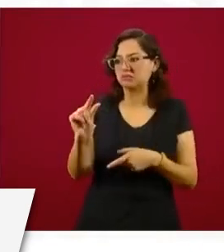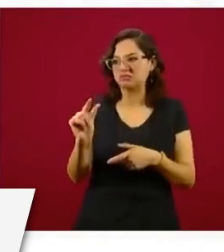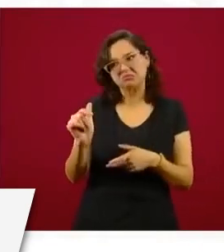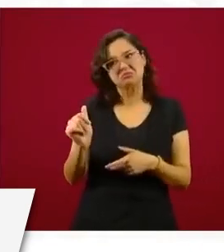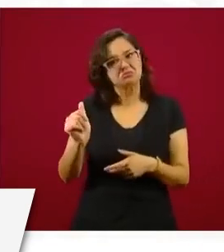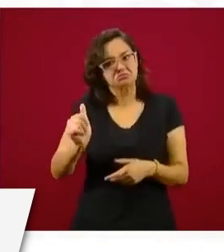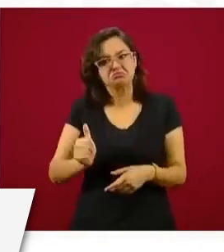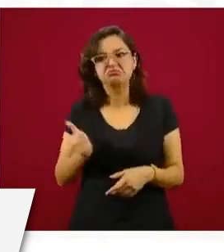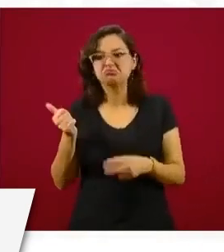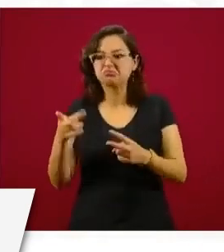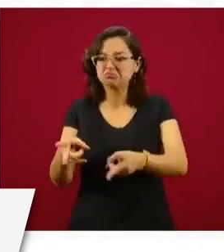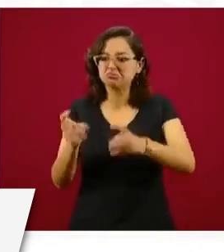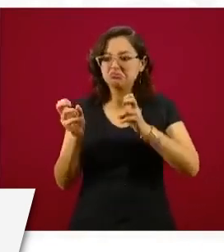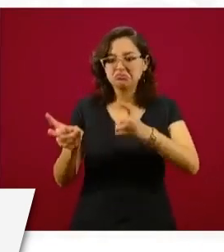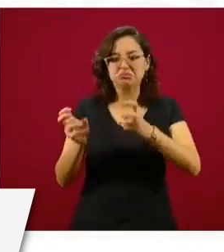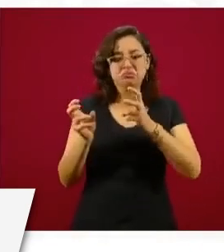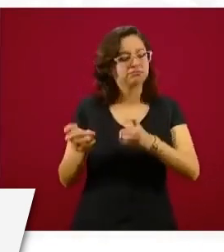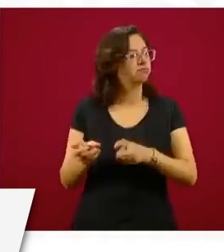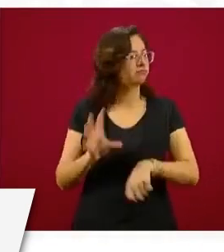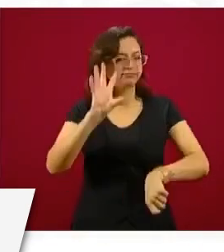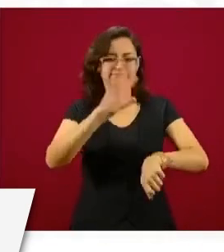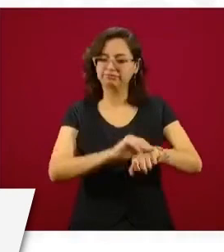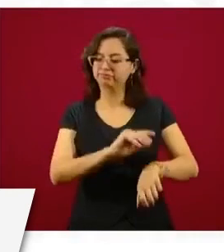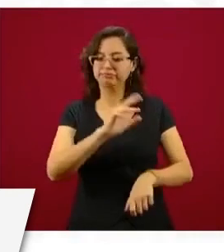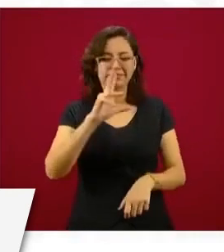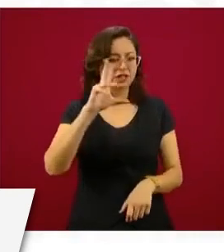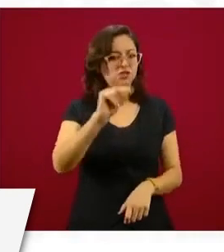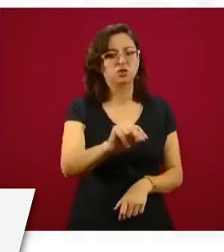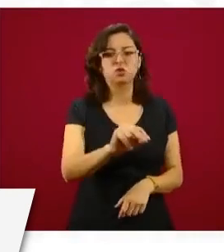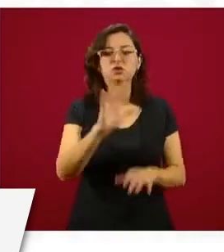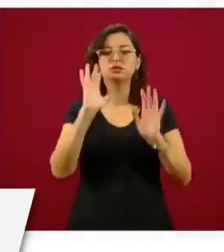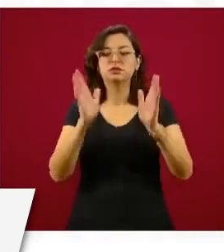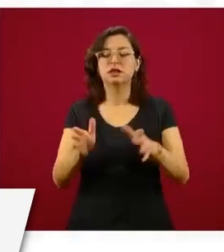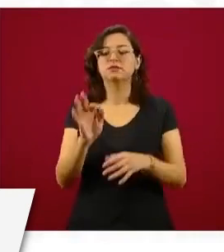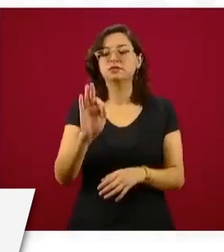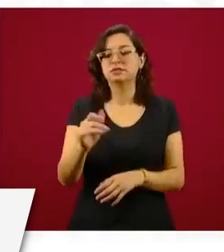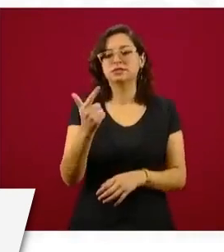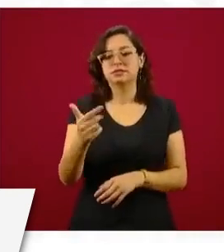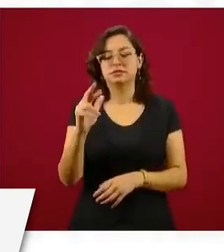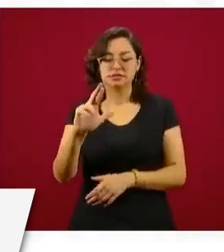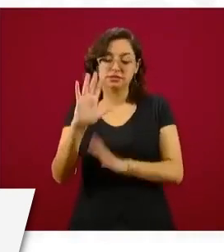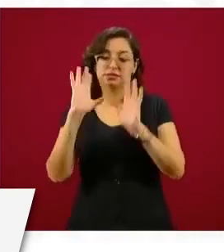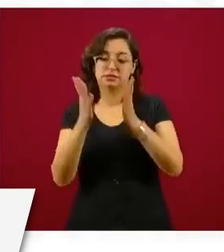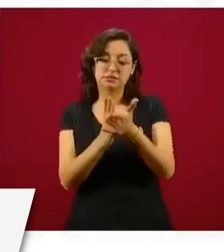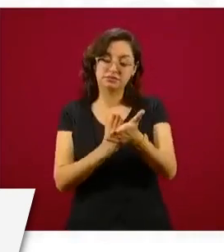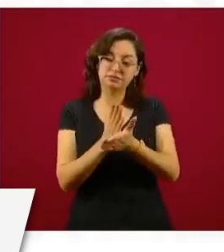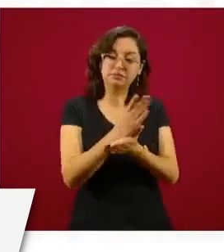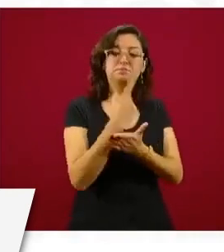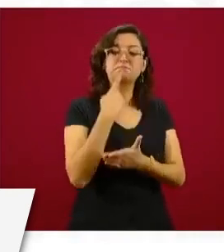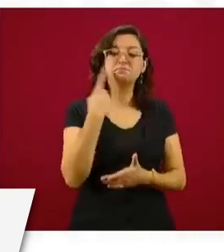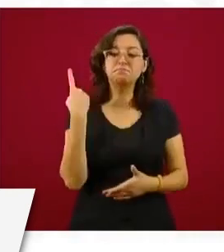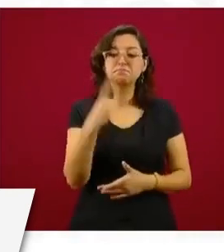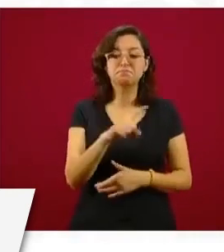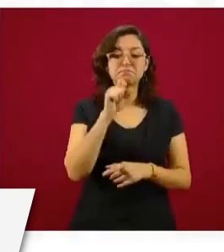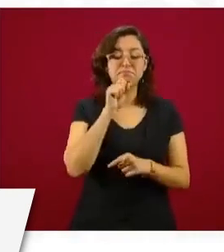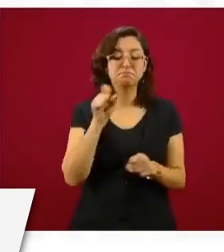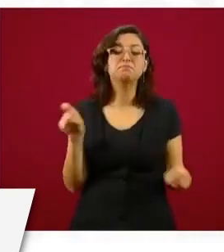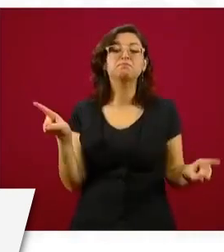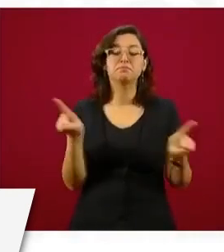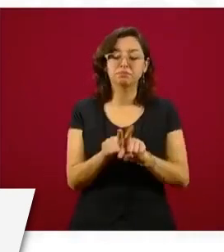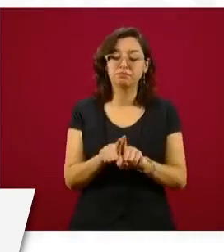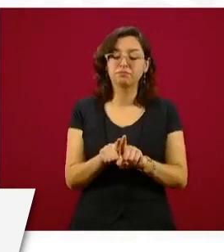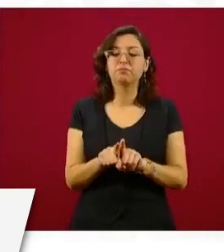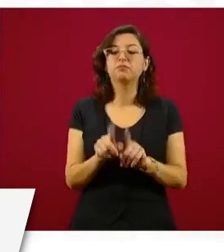ya intervino la Fiscalía General de la República, como también aparte de esa